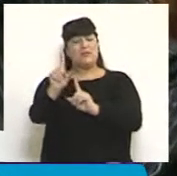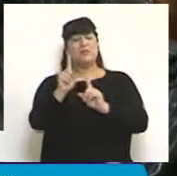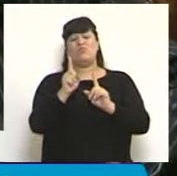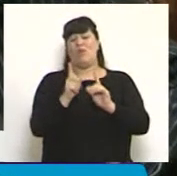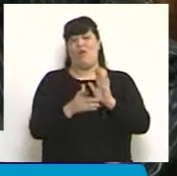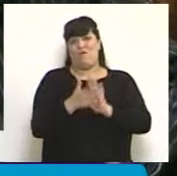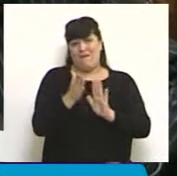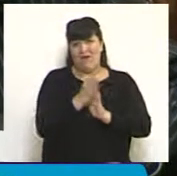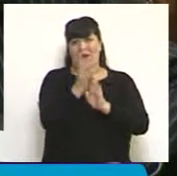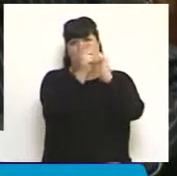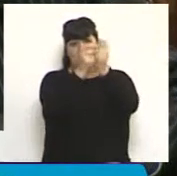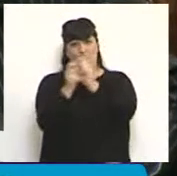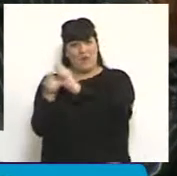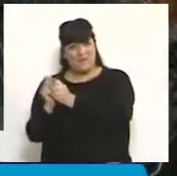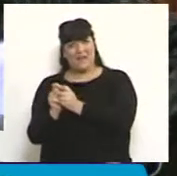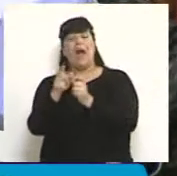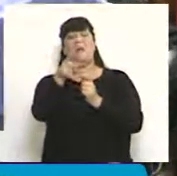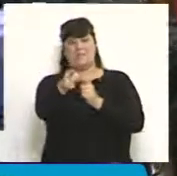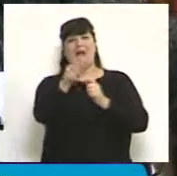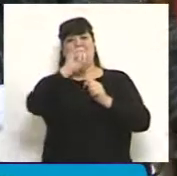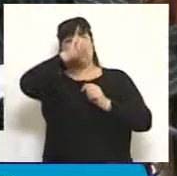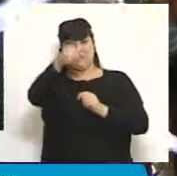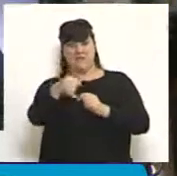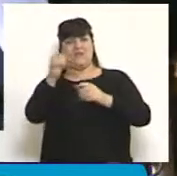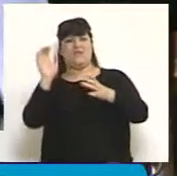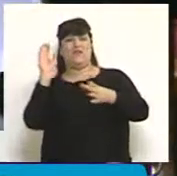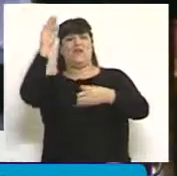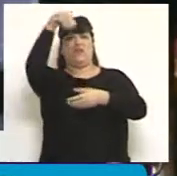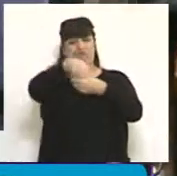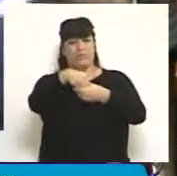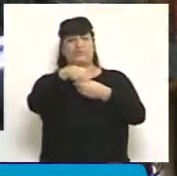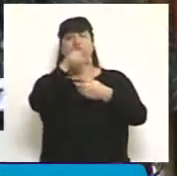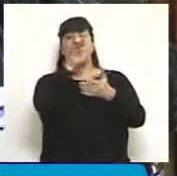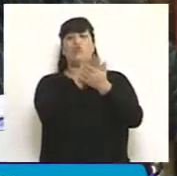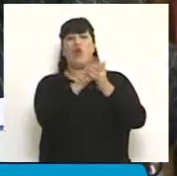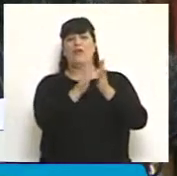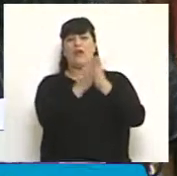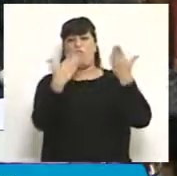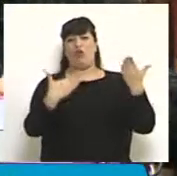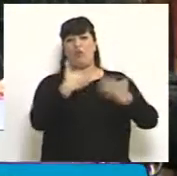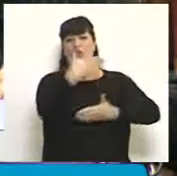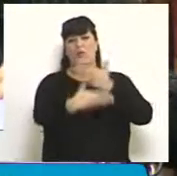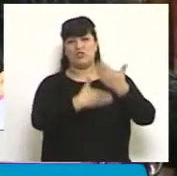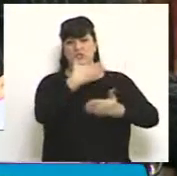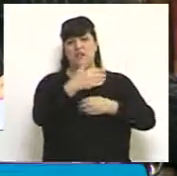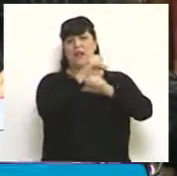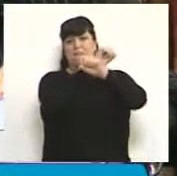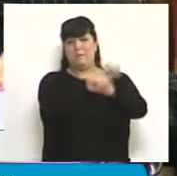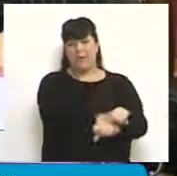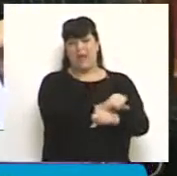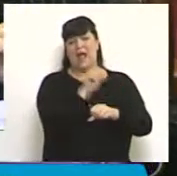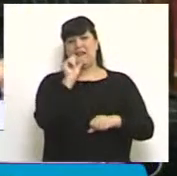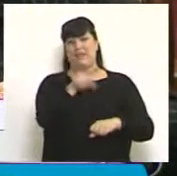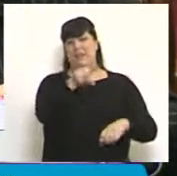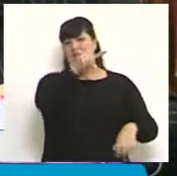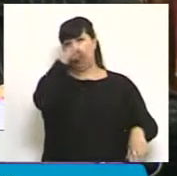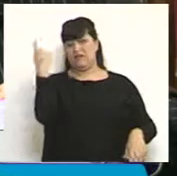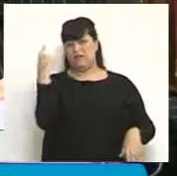para permitir la implementación del Código Procesal Penal de la